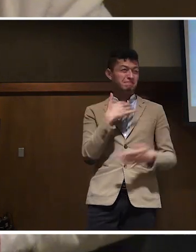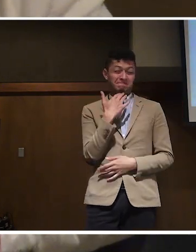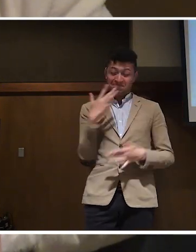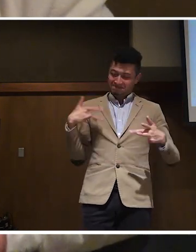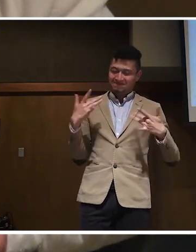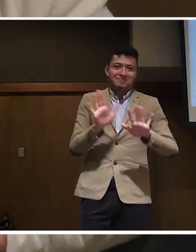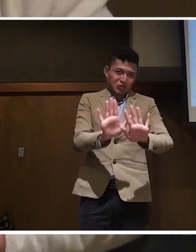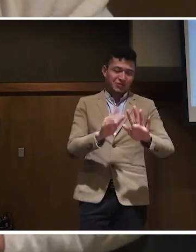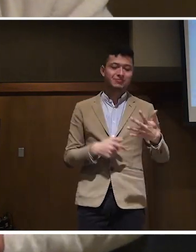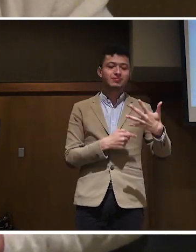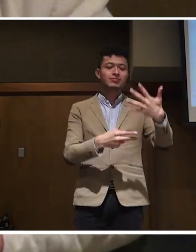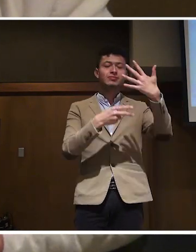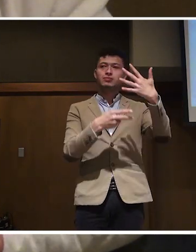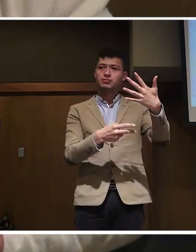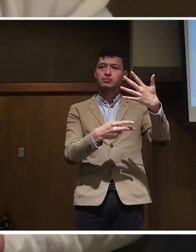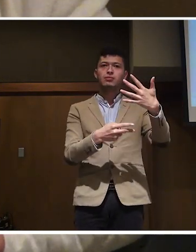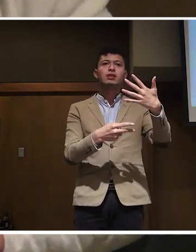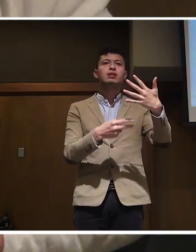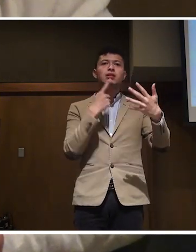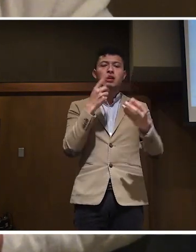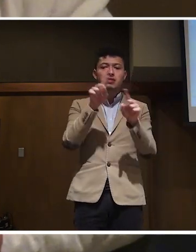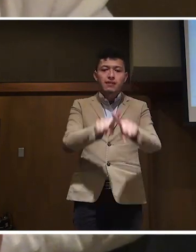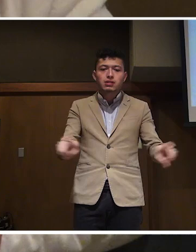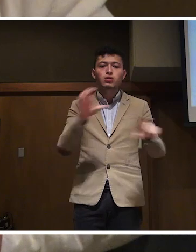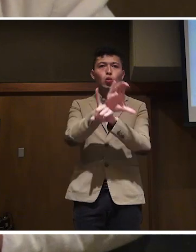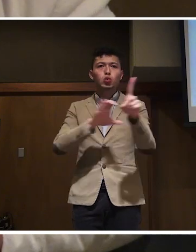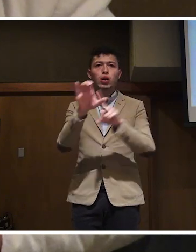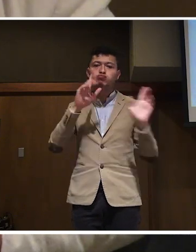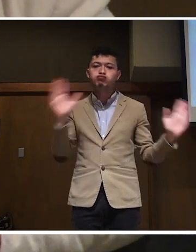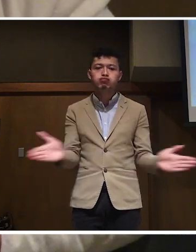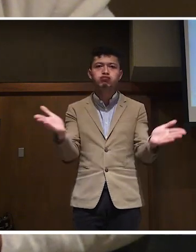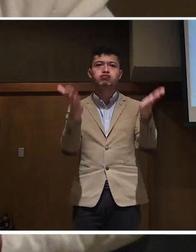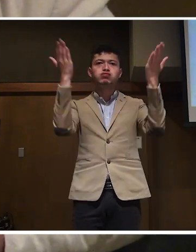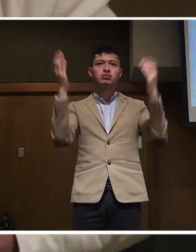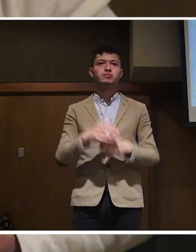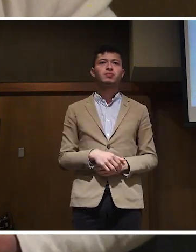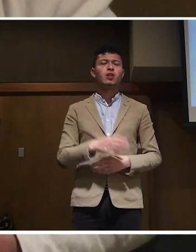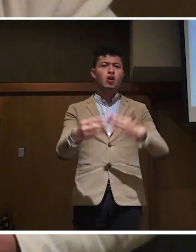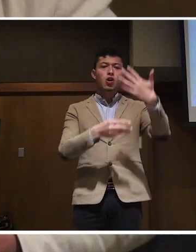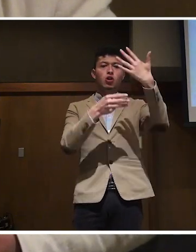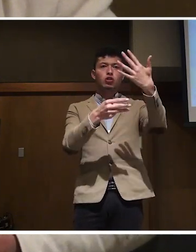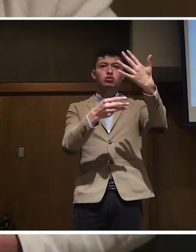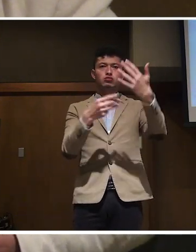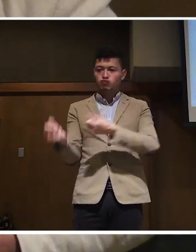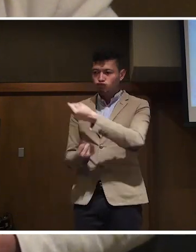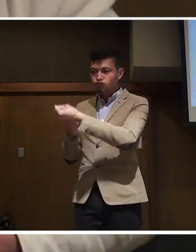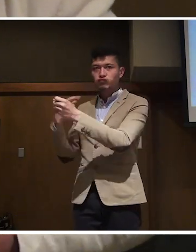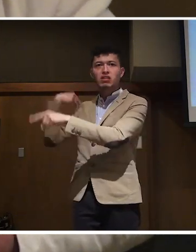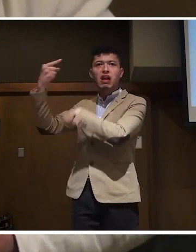fomentar el diálogo intercultural y favorecer la diversidad cultural. 8, prestar apoyo a la tradición